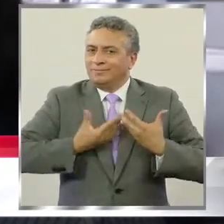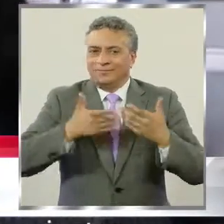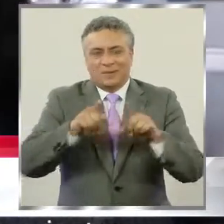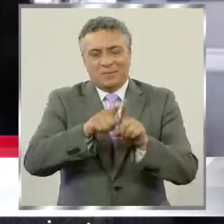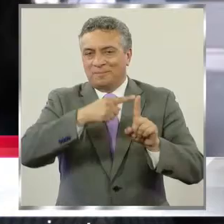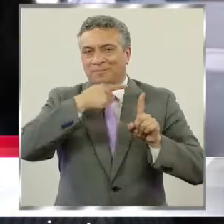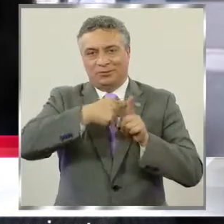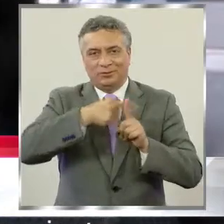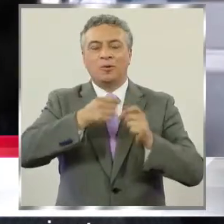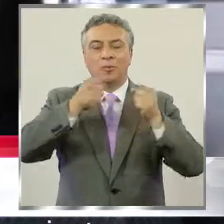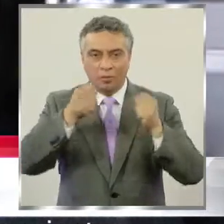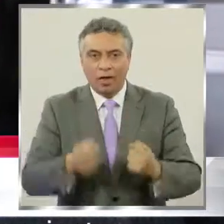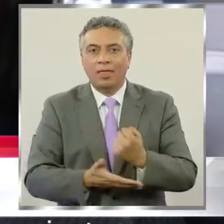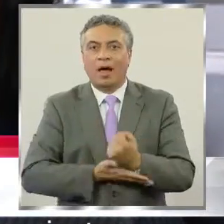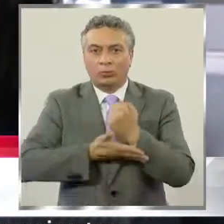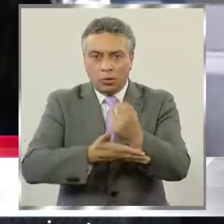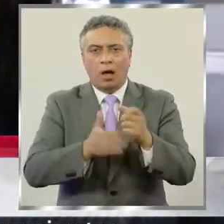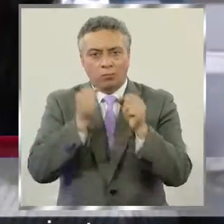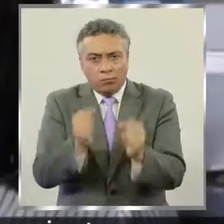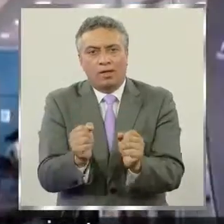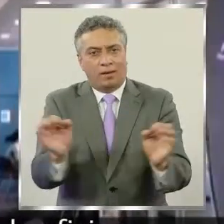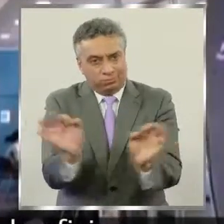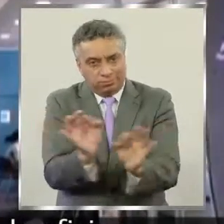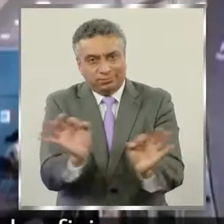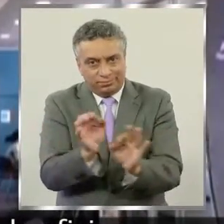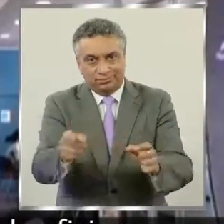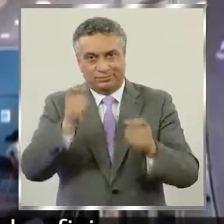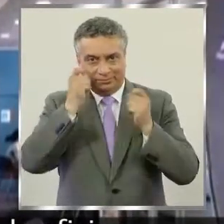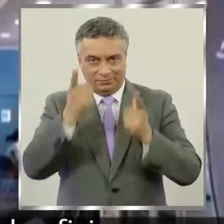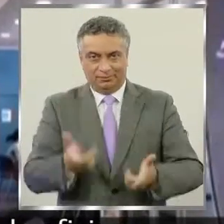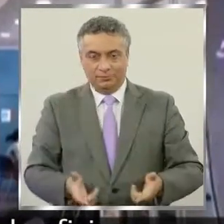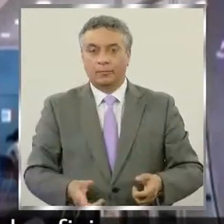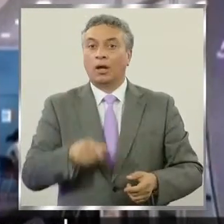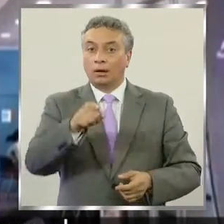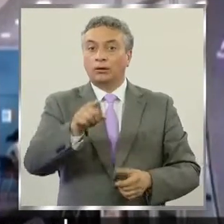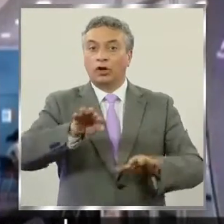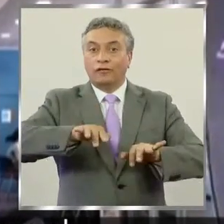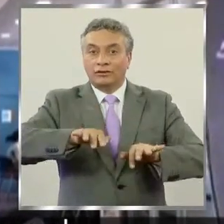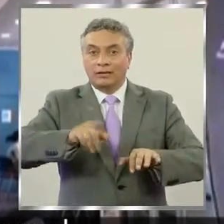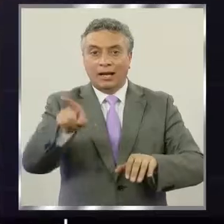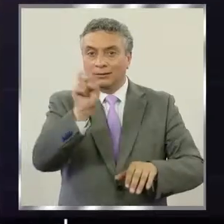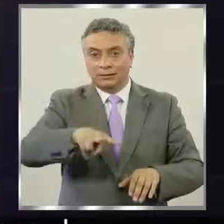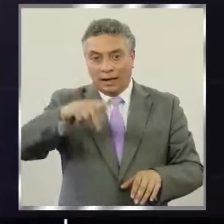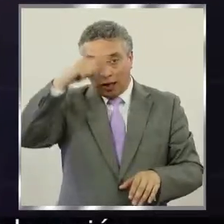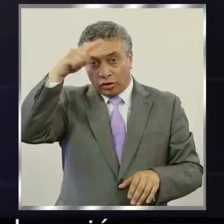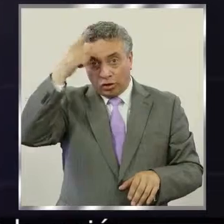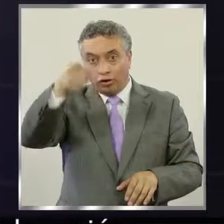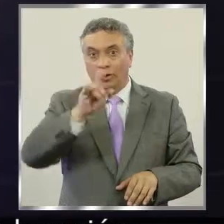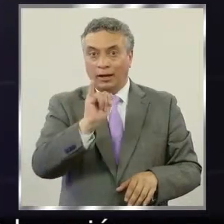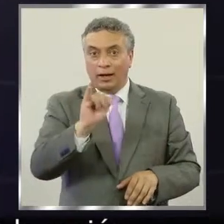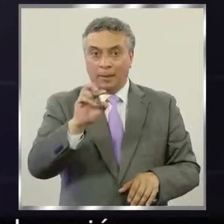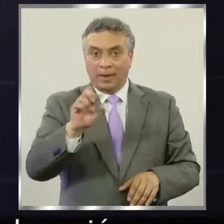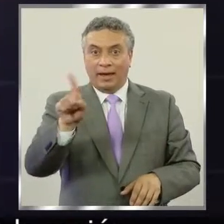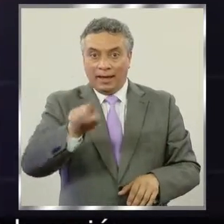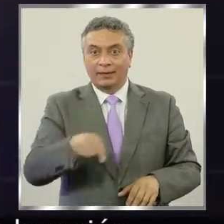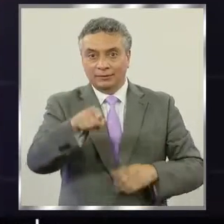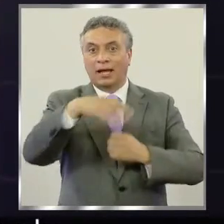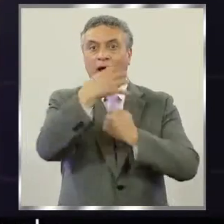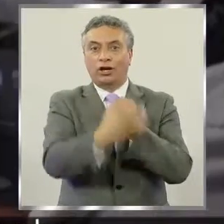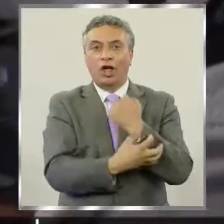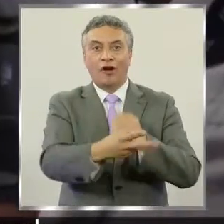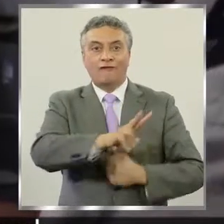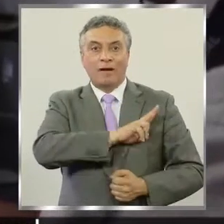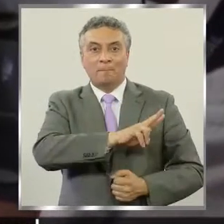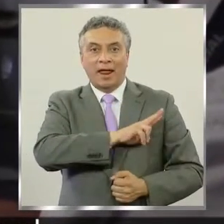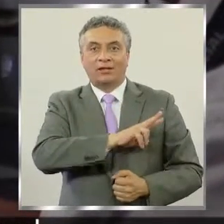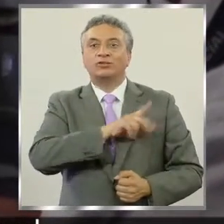increíble, los puedes ayudar, los puedes orientar. A esta medida de inclusión en la oficina de San Antonio se suma que el Instituto de Previsión Social de la región